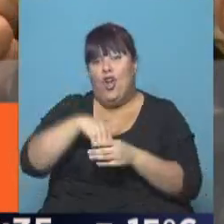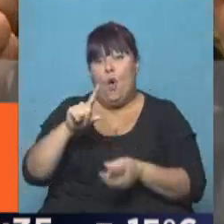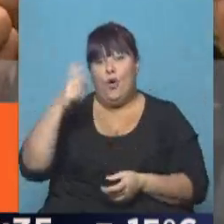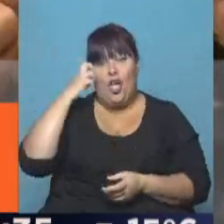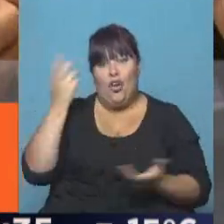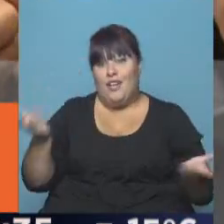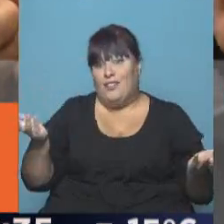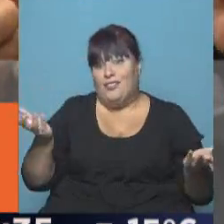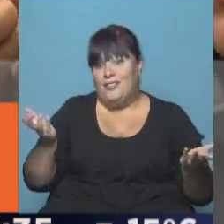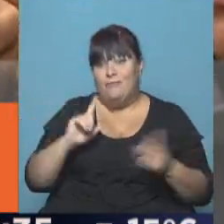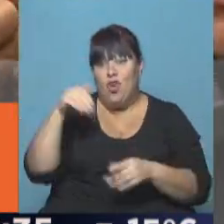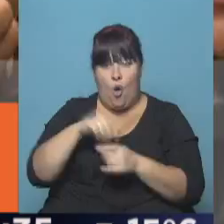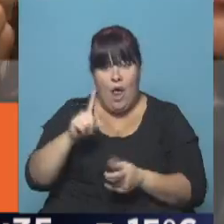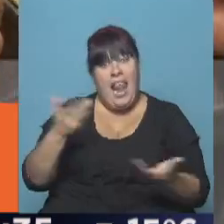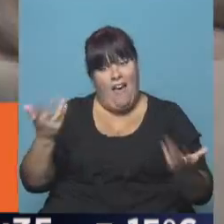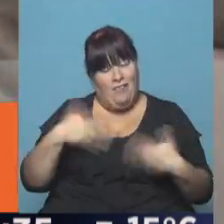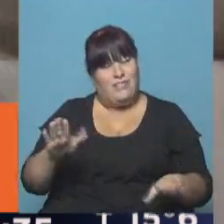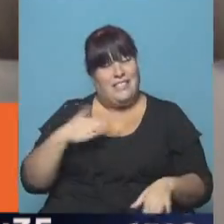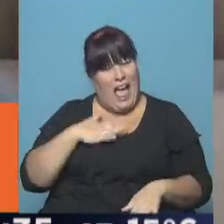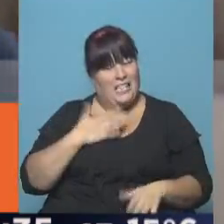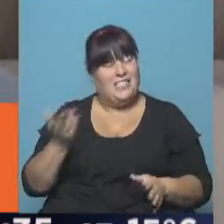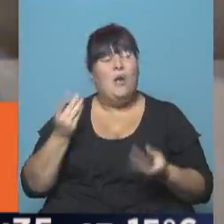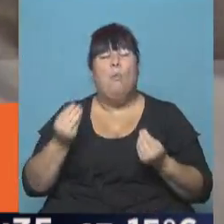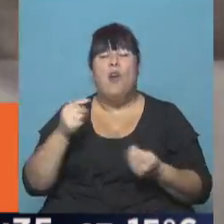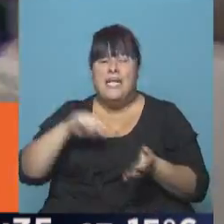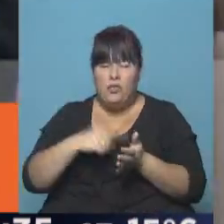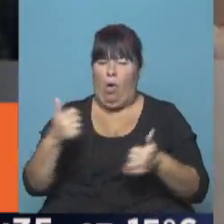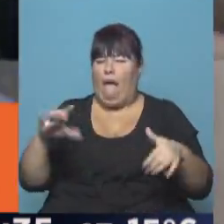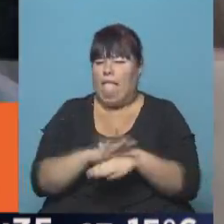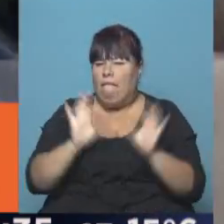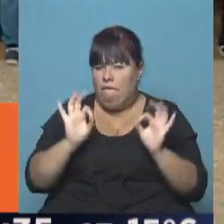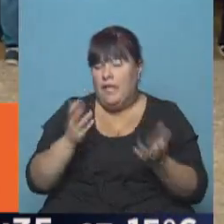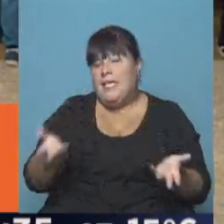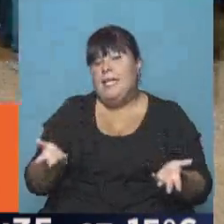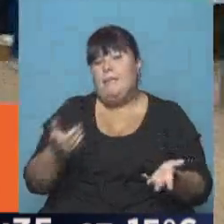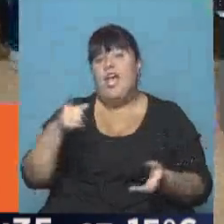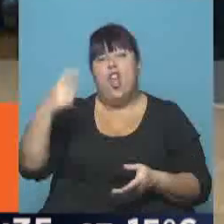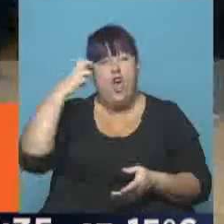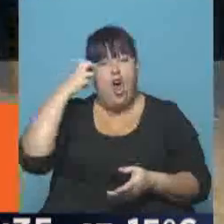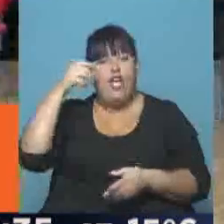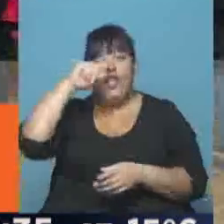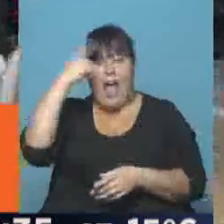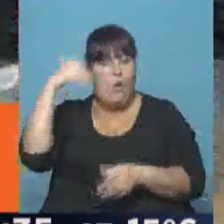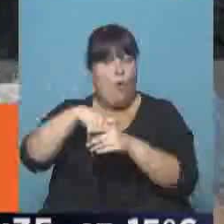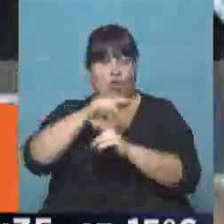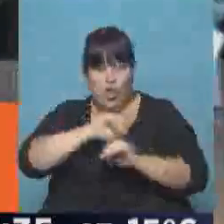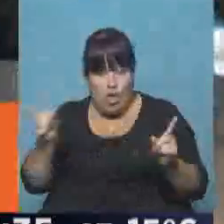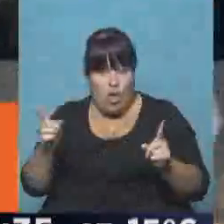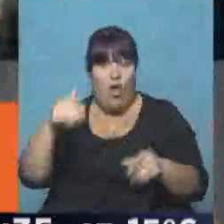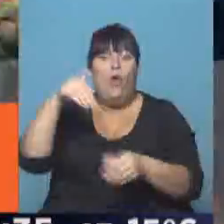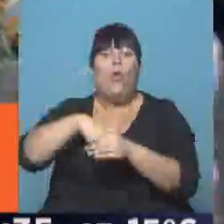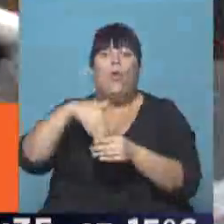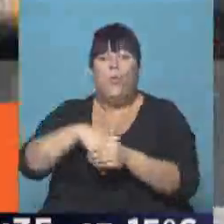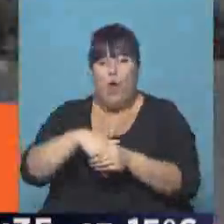Congreso Nacional. No se votó. La verdad que es una lástima porque en la ciudad funcionó perfecto, pero como en el Congreso Nacional no se votó y la